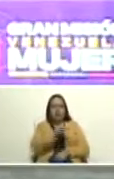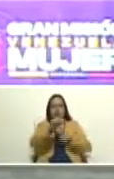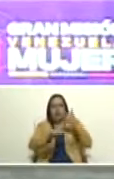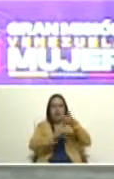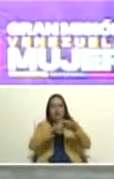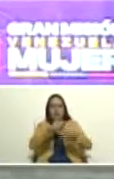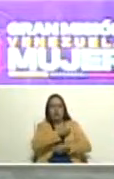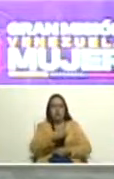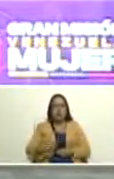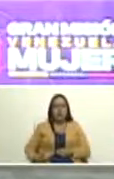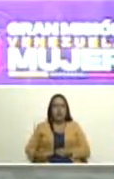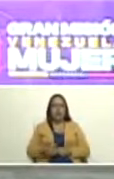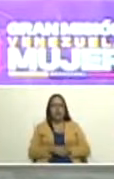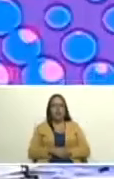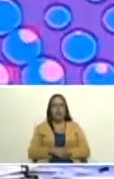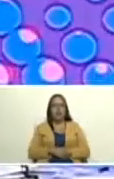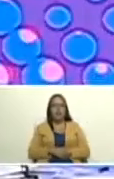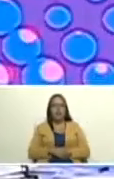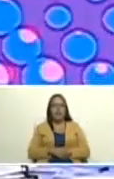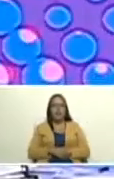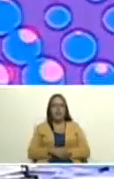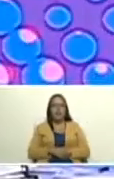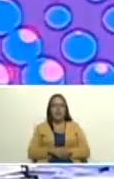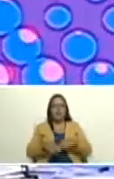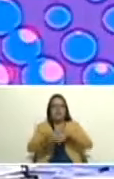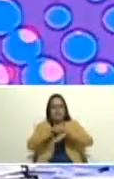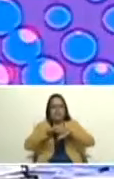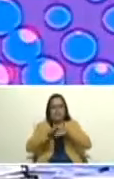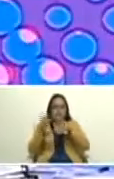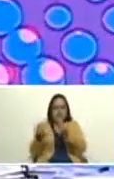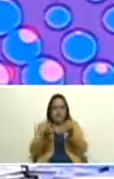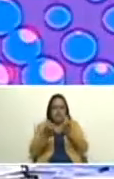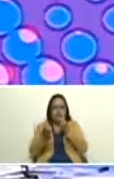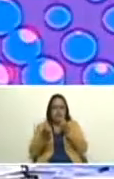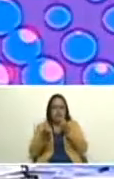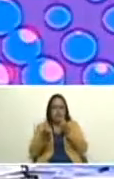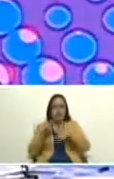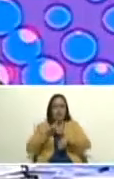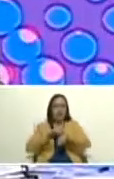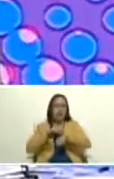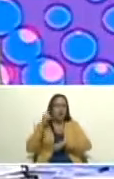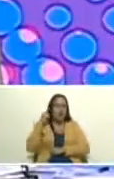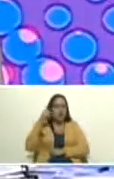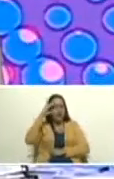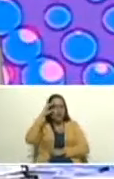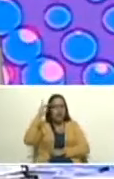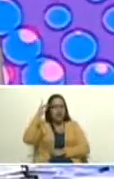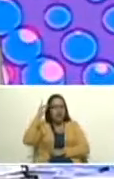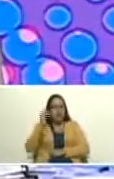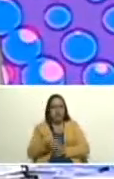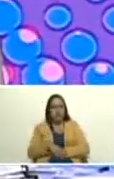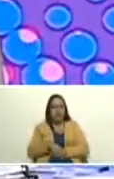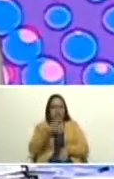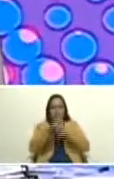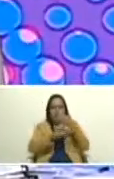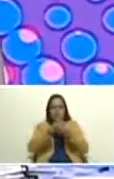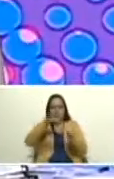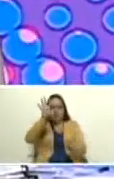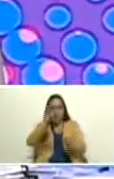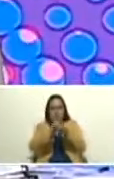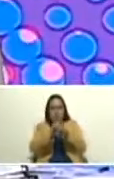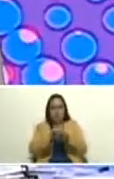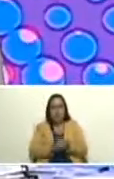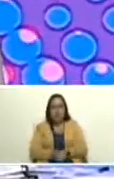vicepresidenta ejecutiva, ministra de Finanzas, doctora Delcy Rodríguez Gómez, nos hiciera un resumen